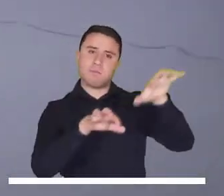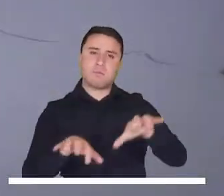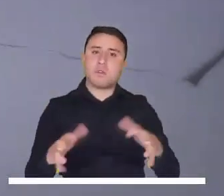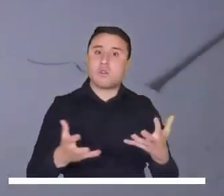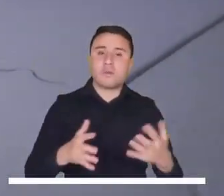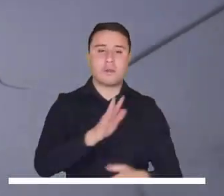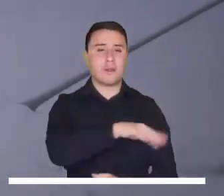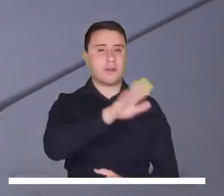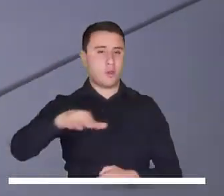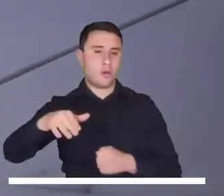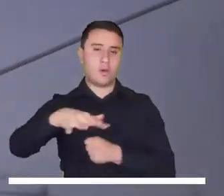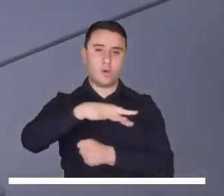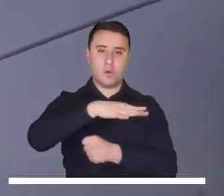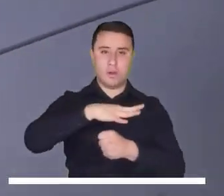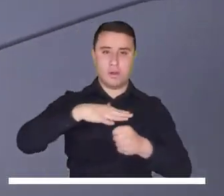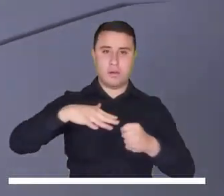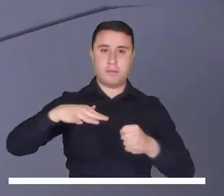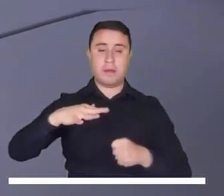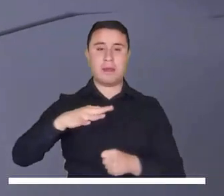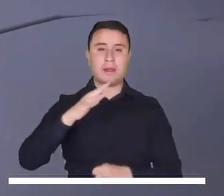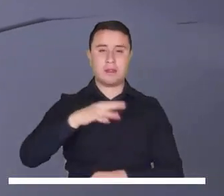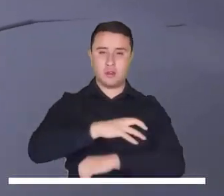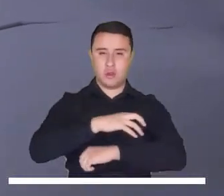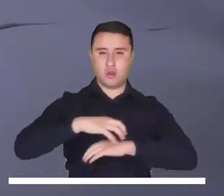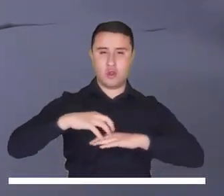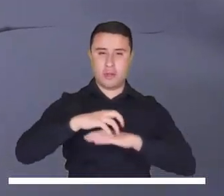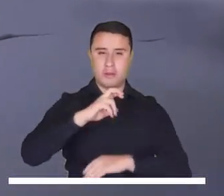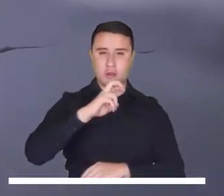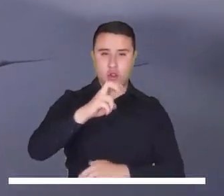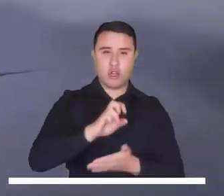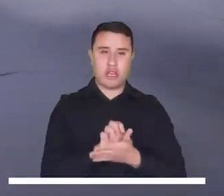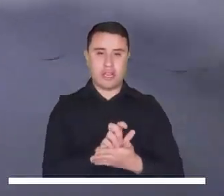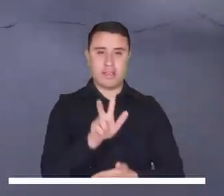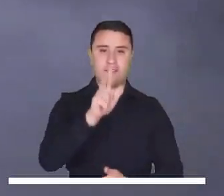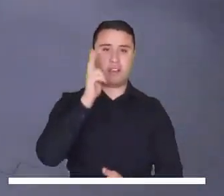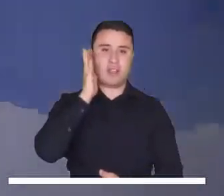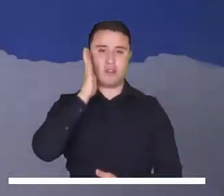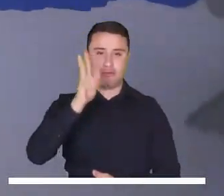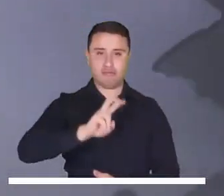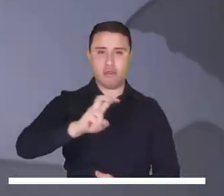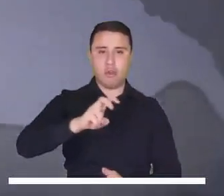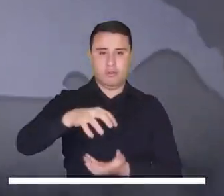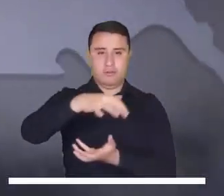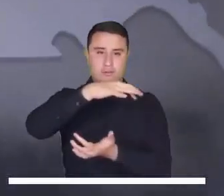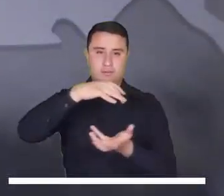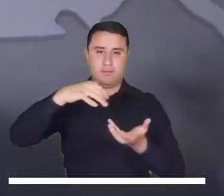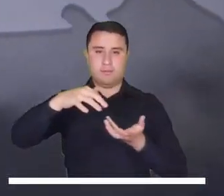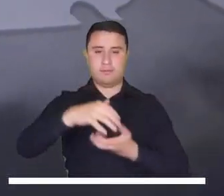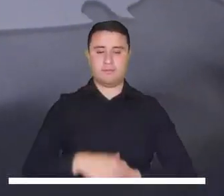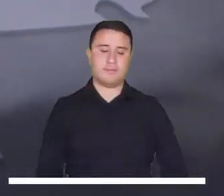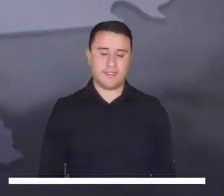algunas lluvias en zonas de Antioquia, Cundinamarca, norte de Tolima, Eje Cafetero y los Santanderes.